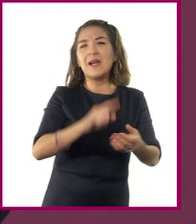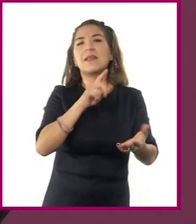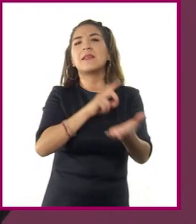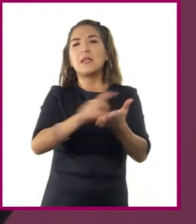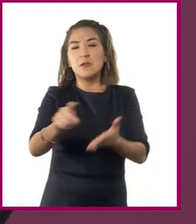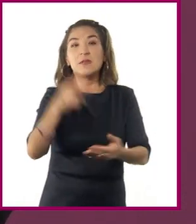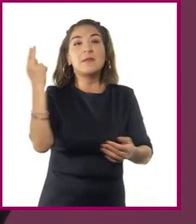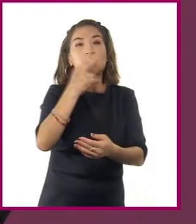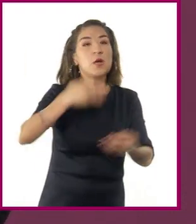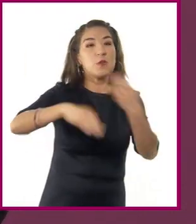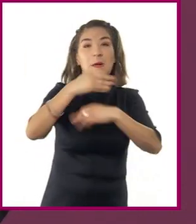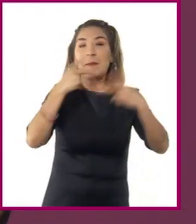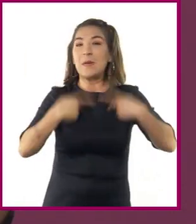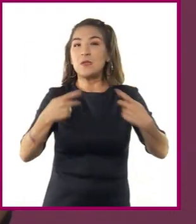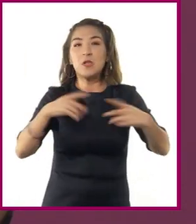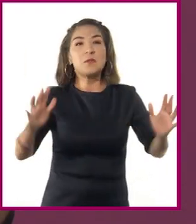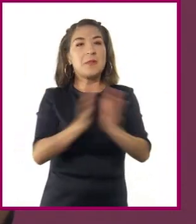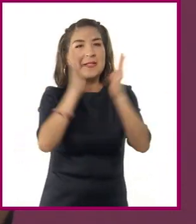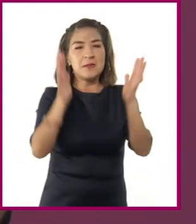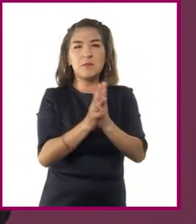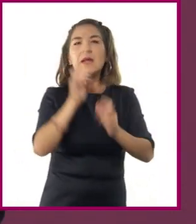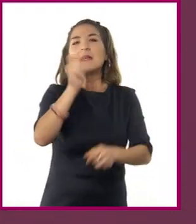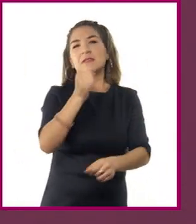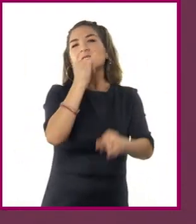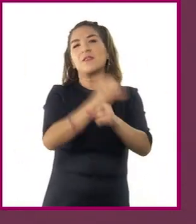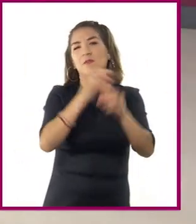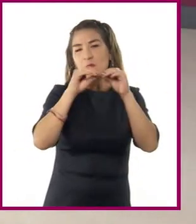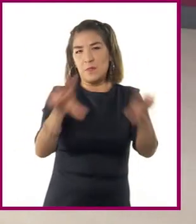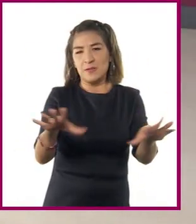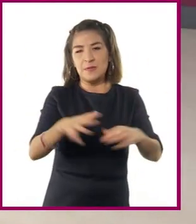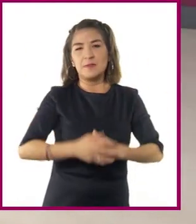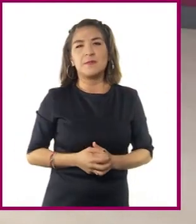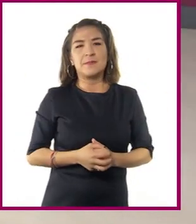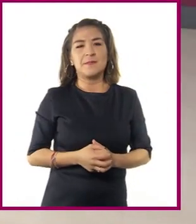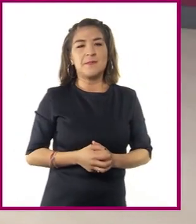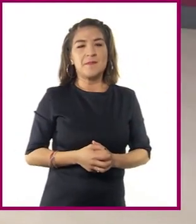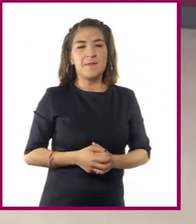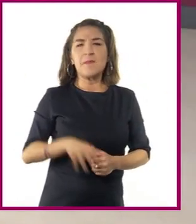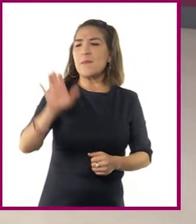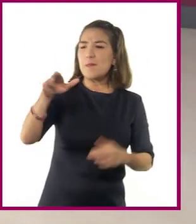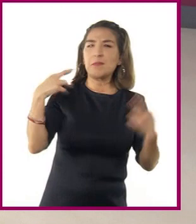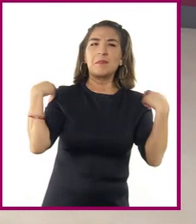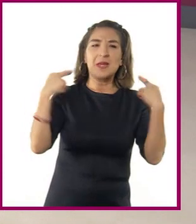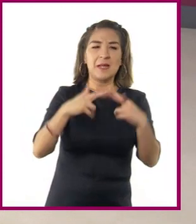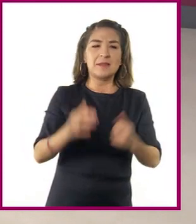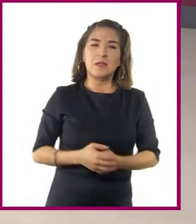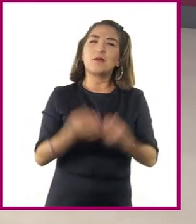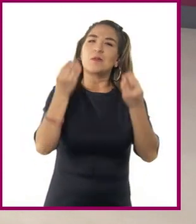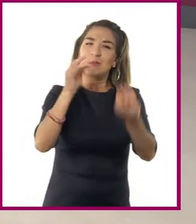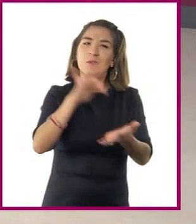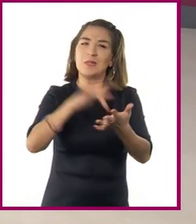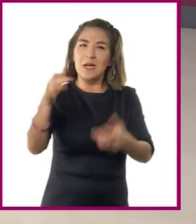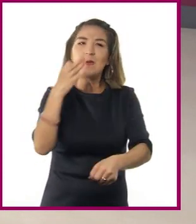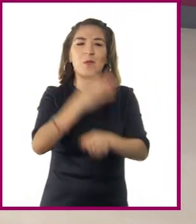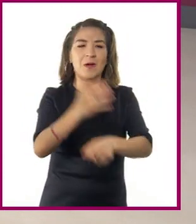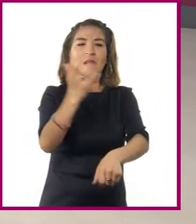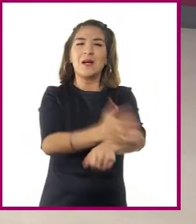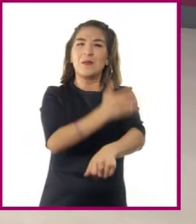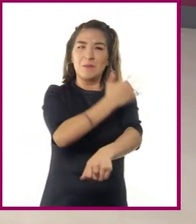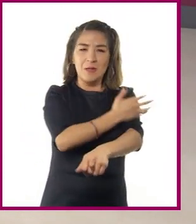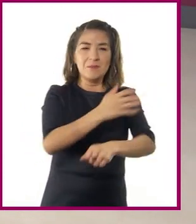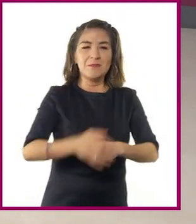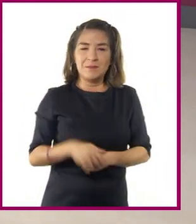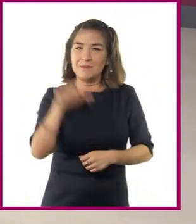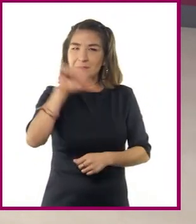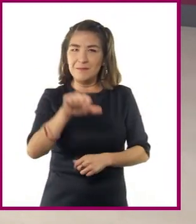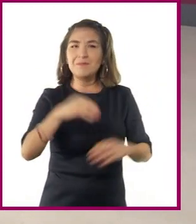la participación ciudadana sea informada. Maestra, gracias por acompañarnos en